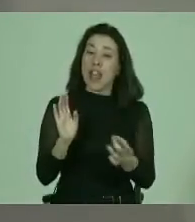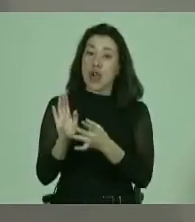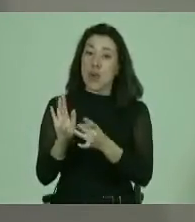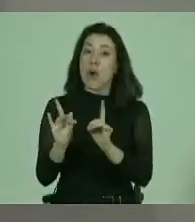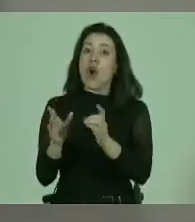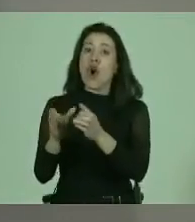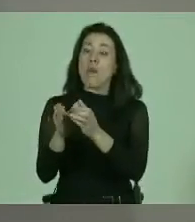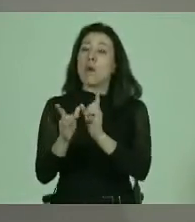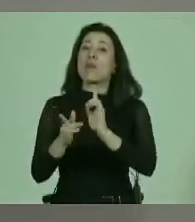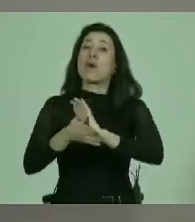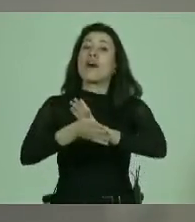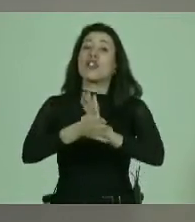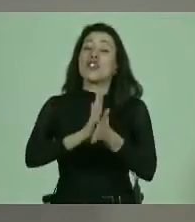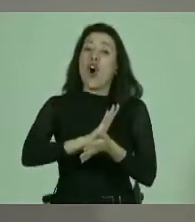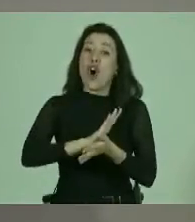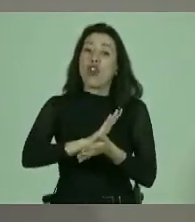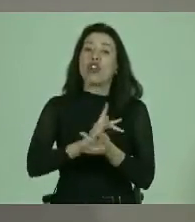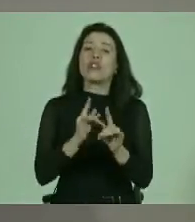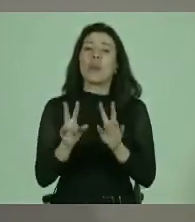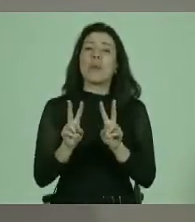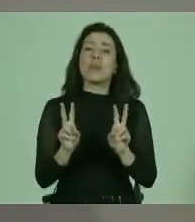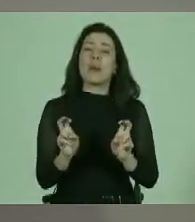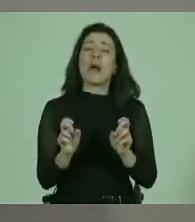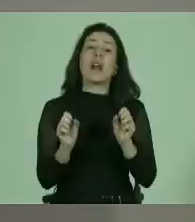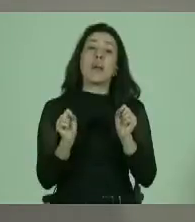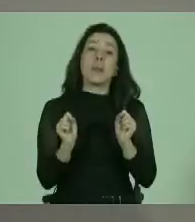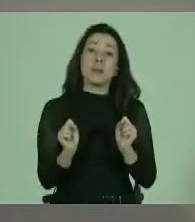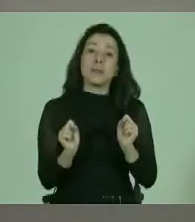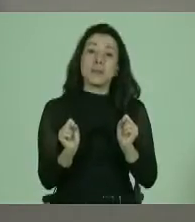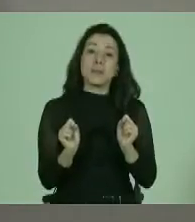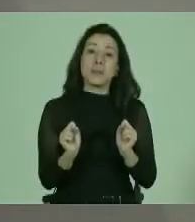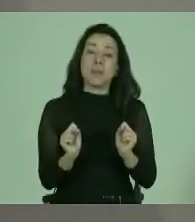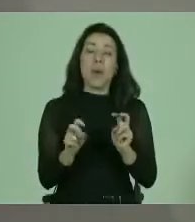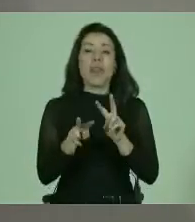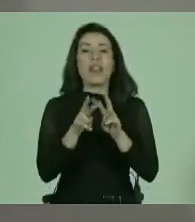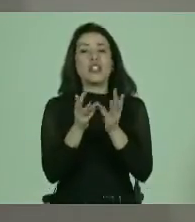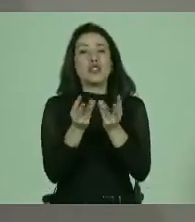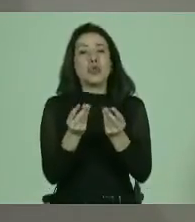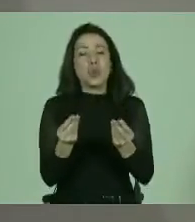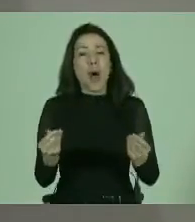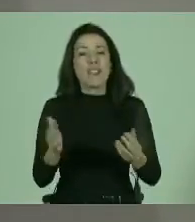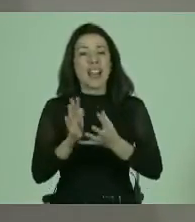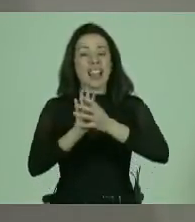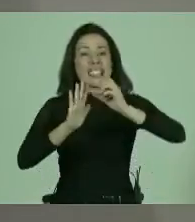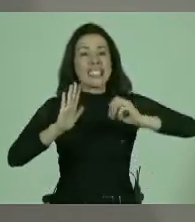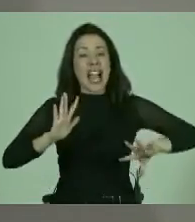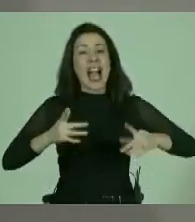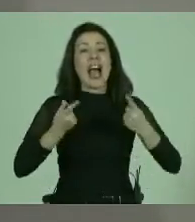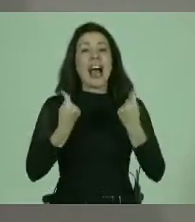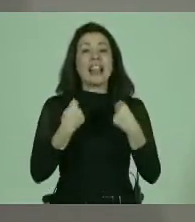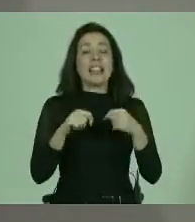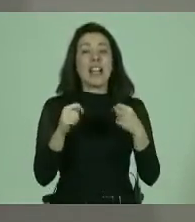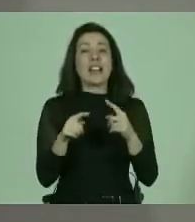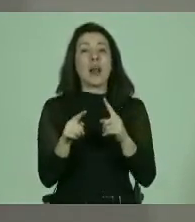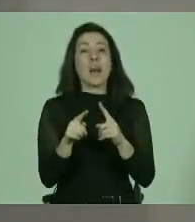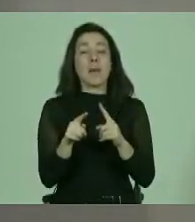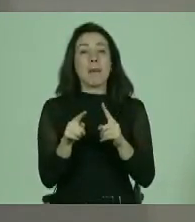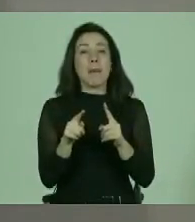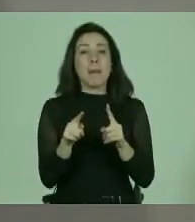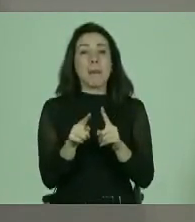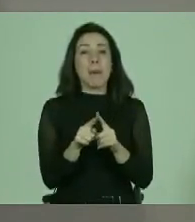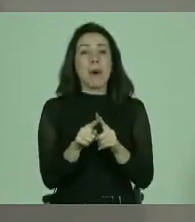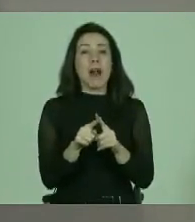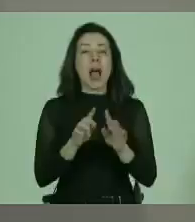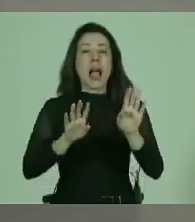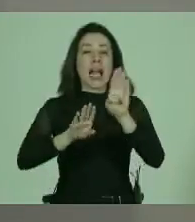decir como todos sino como algo que es susceptible de suavizar eliminar y tratar mediante la metáfora de las